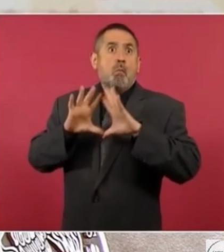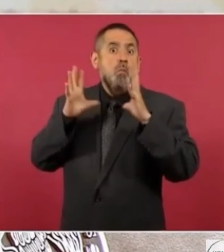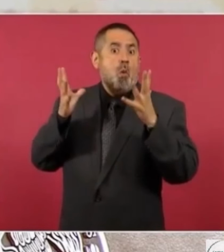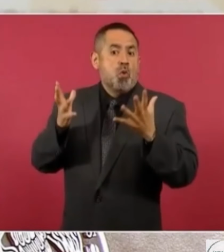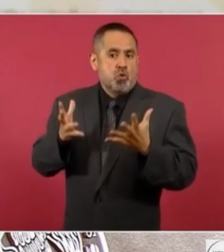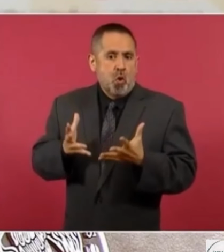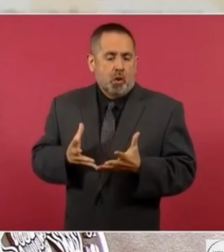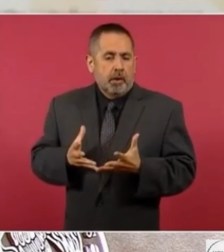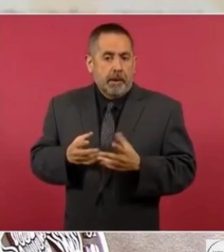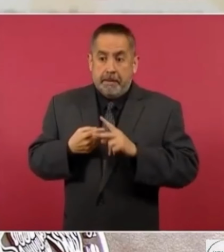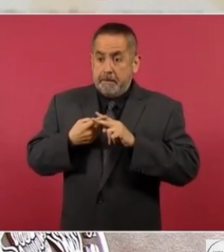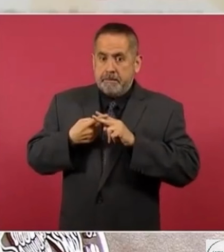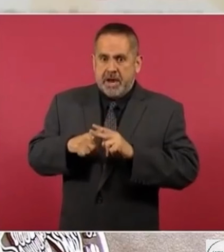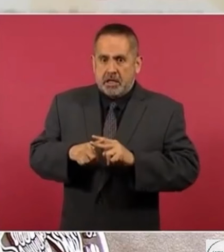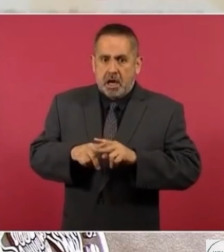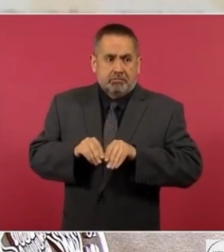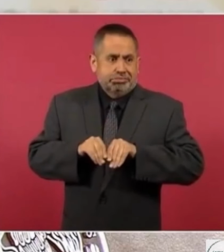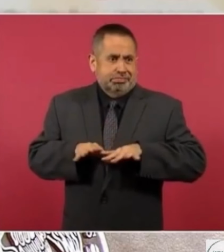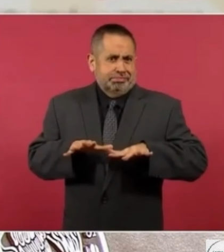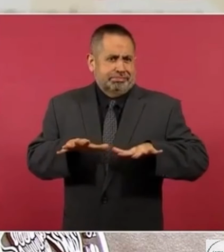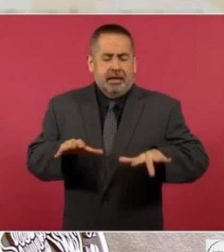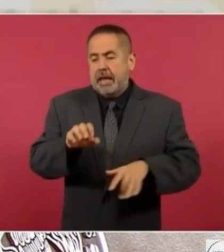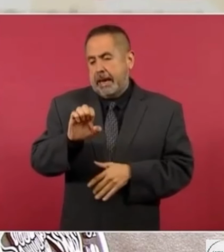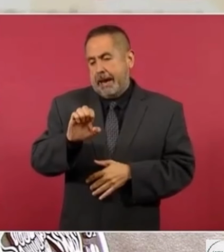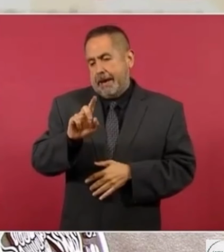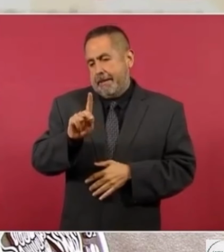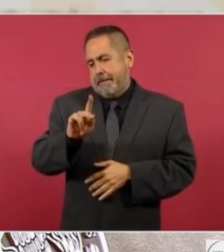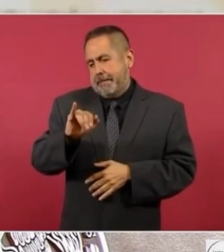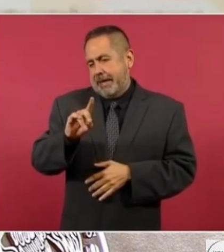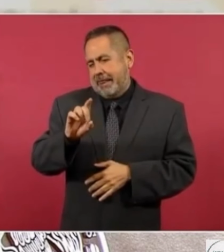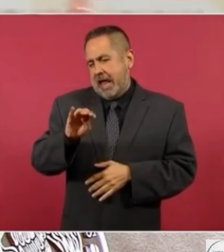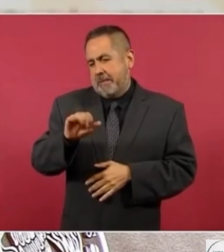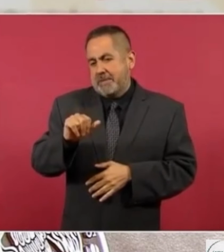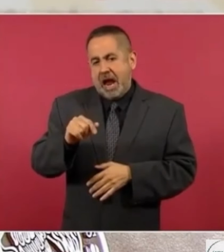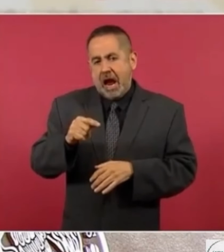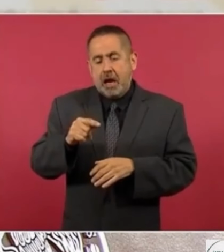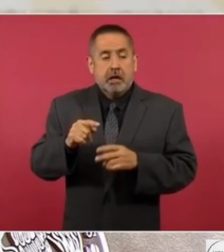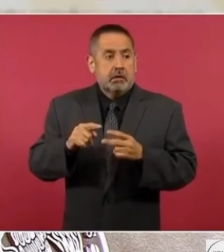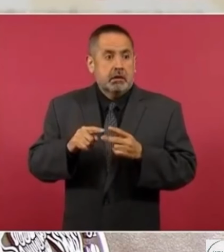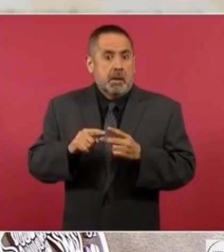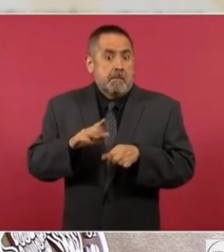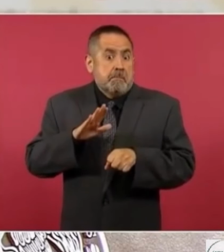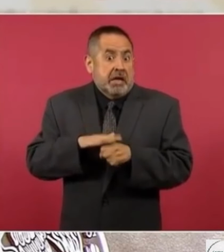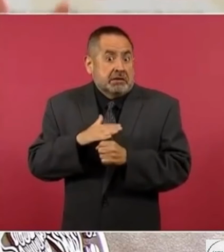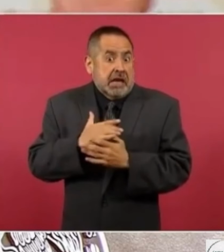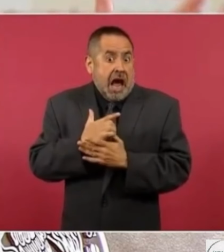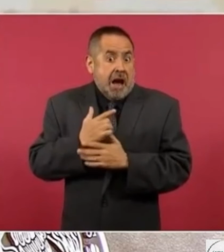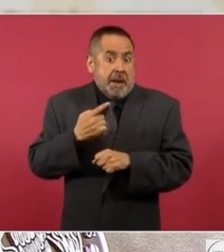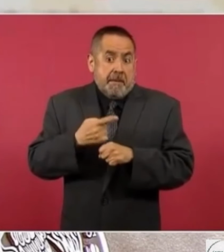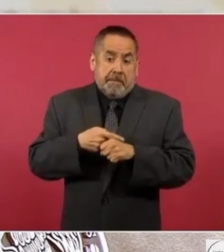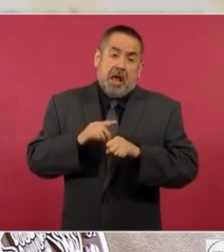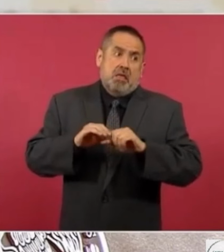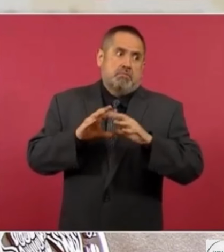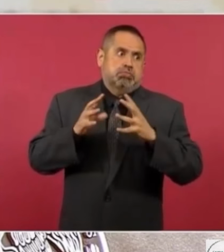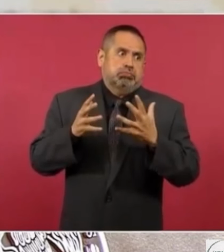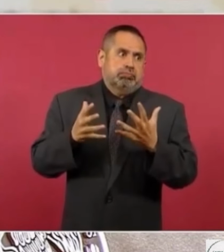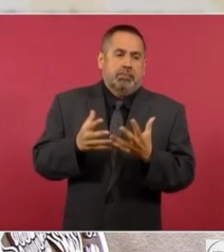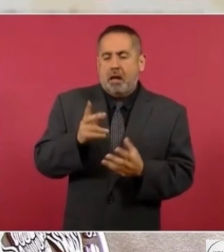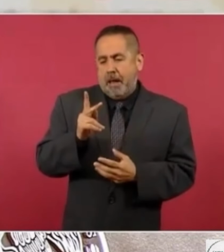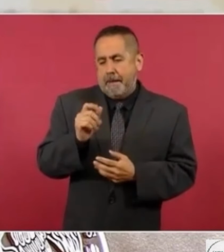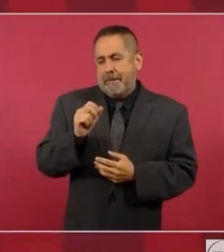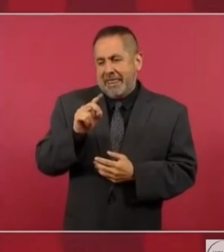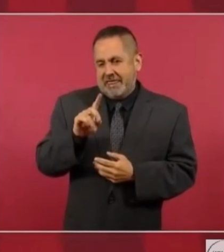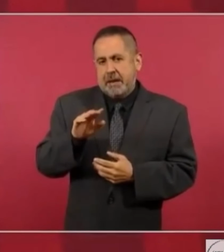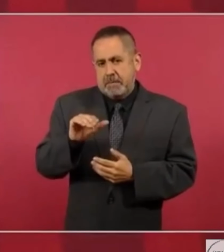se comportan en forma epidémica, puede ser en forma pandémica, es una epidemia generalizada en todo el